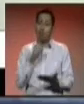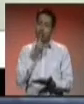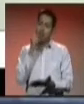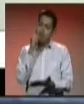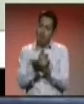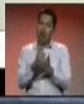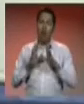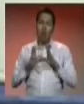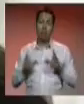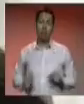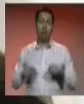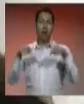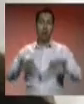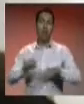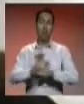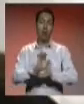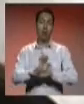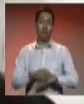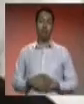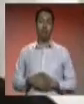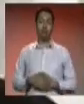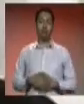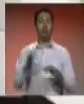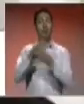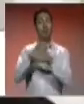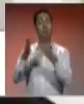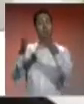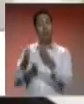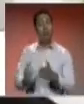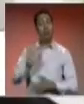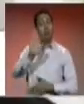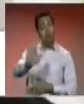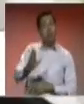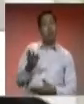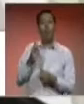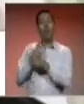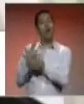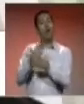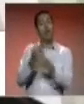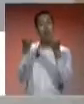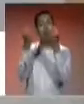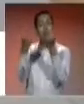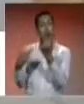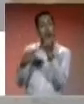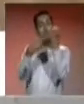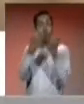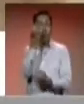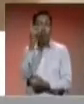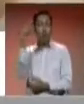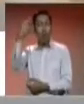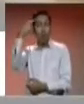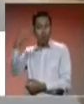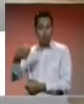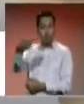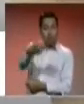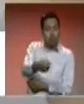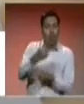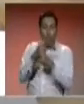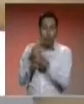Dijo además que los funcionarios deben ser cuidadosos con el manejo de los recursos públicos. Lenín Moreno emitió